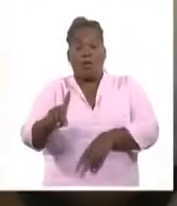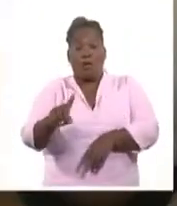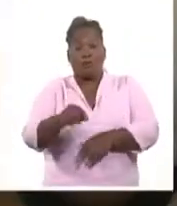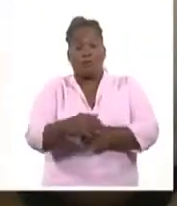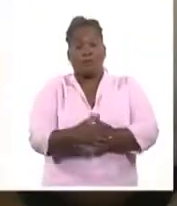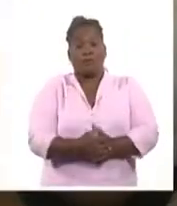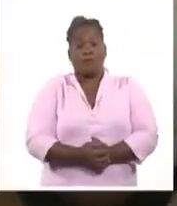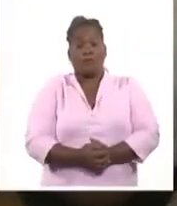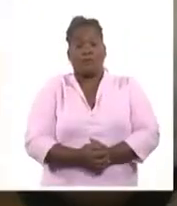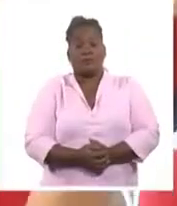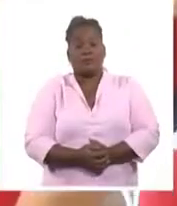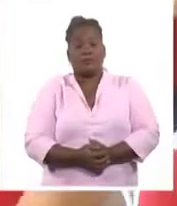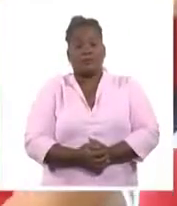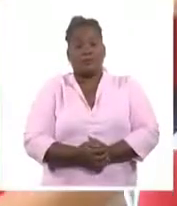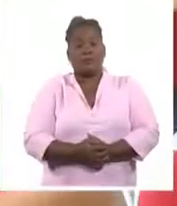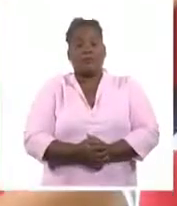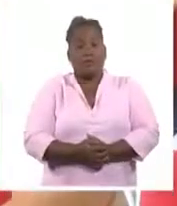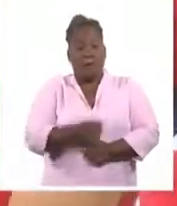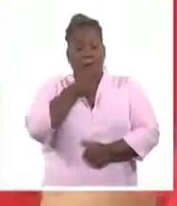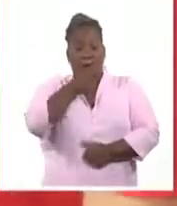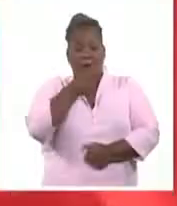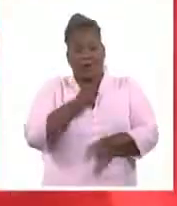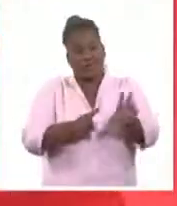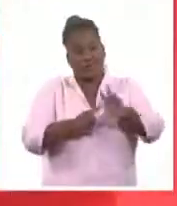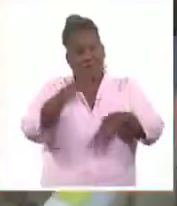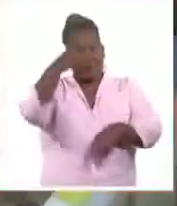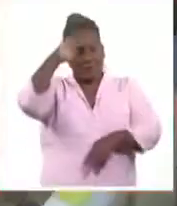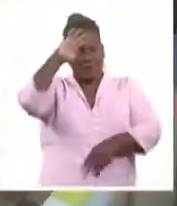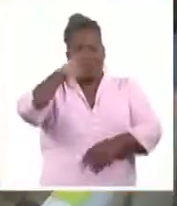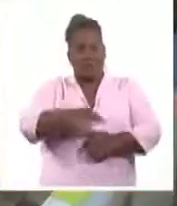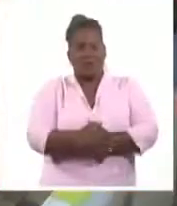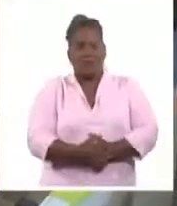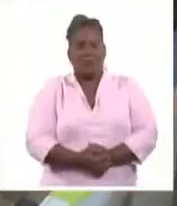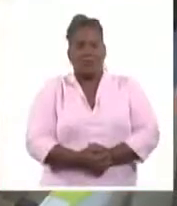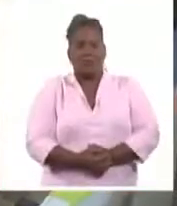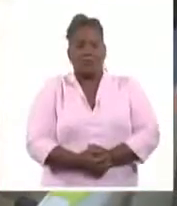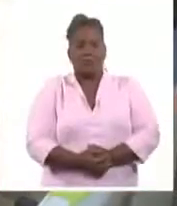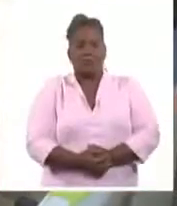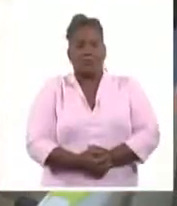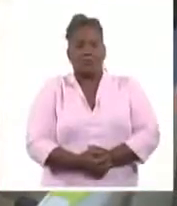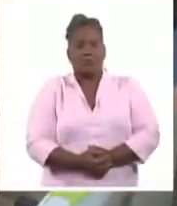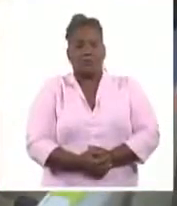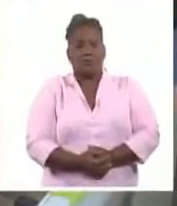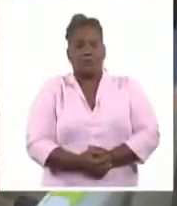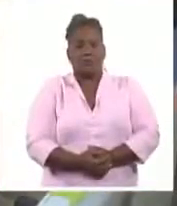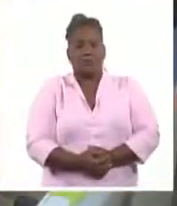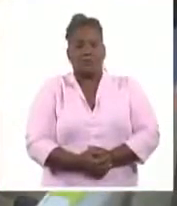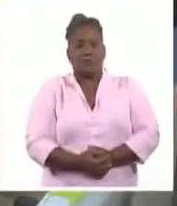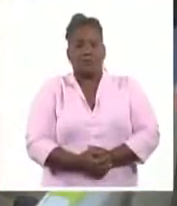potencialidades. Desde Holguín, el camarógrafo Eddie de la Pera e Iván Romero, Sistema Informativo de la Televisión Cubana.